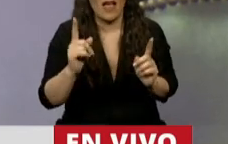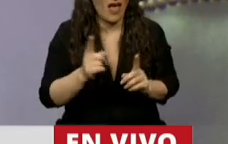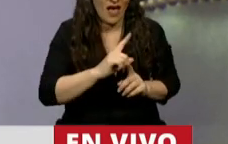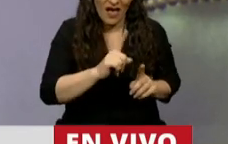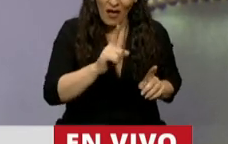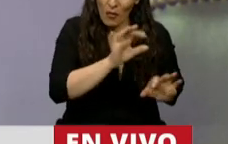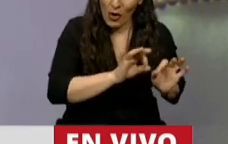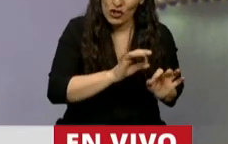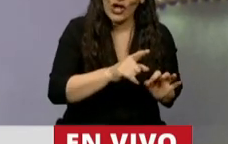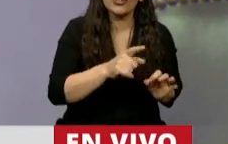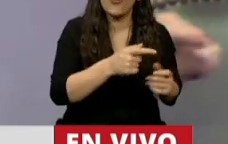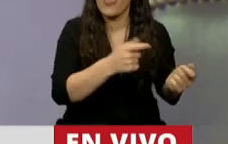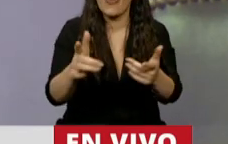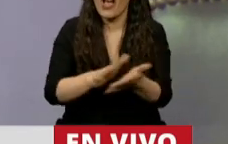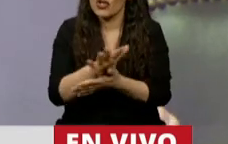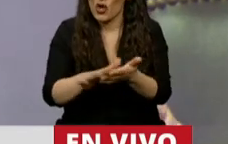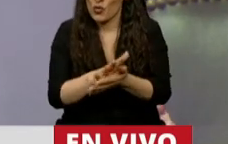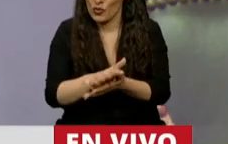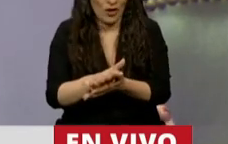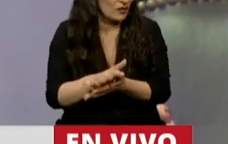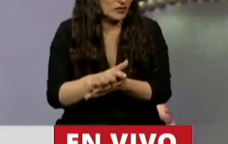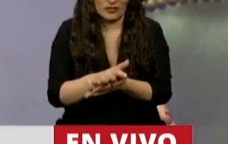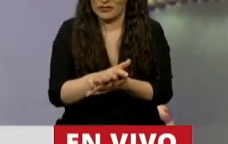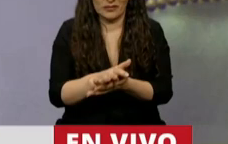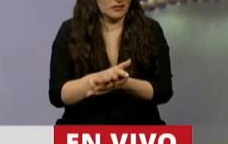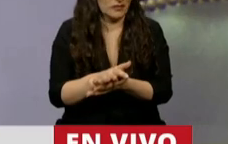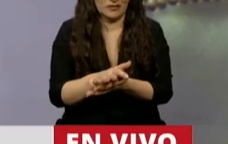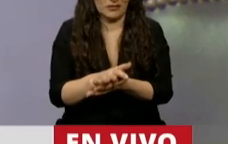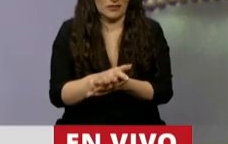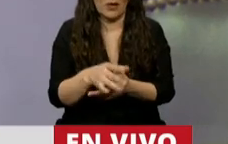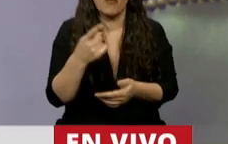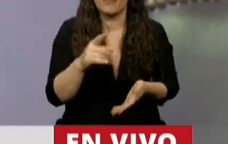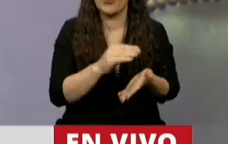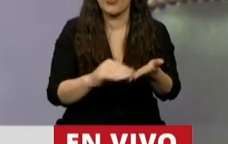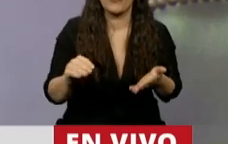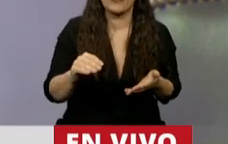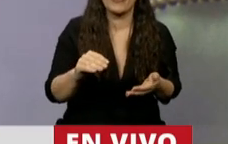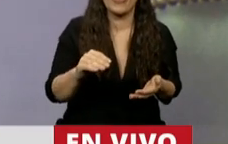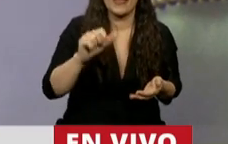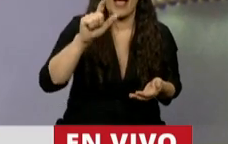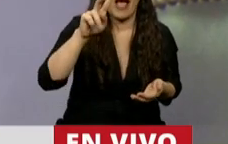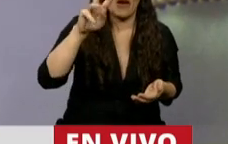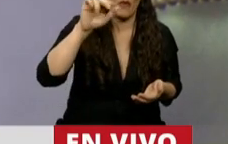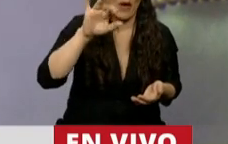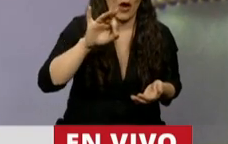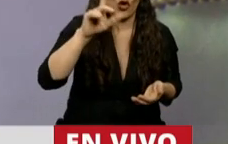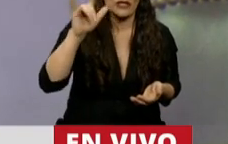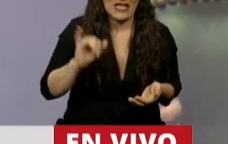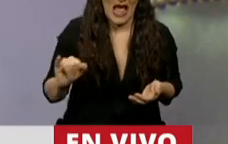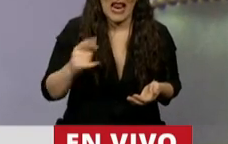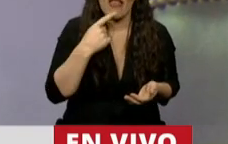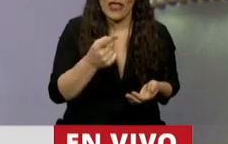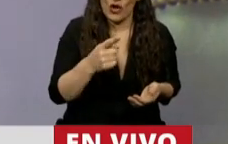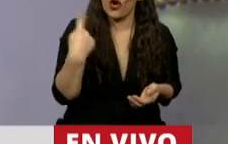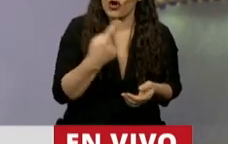este proyecto le estamos solucionando las desigualdades de fondo. Pero como dijo el diputado Álvaro González, acá vamos a